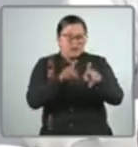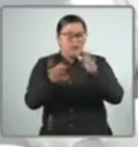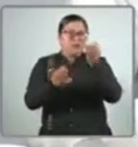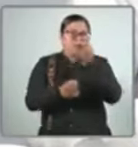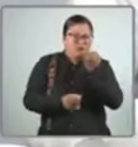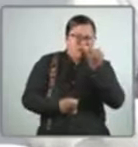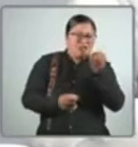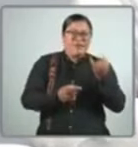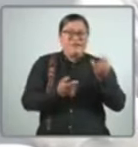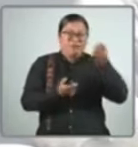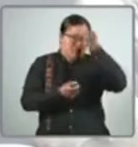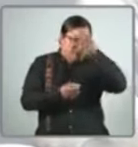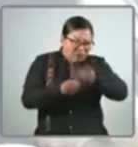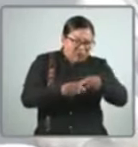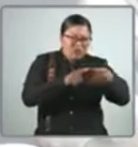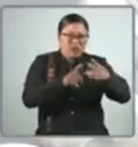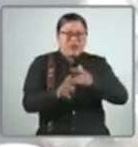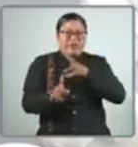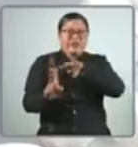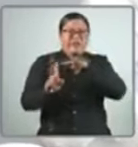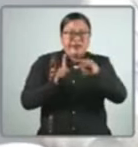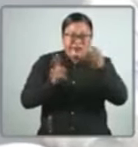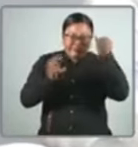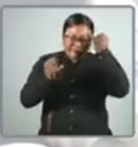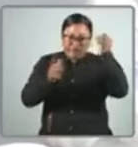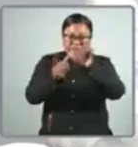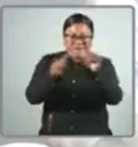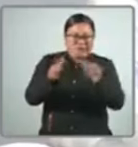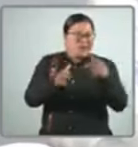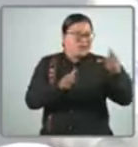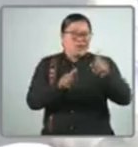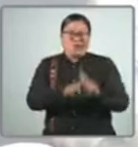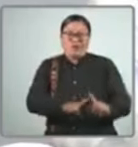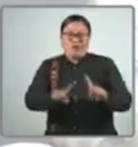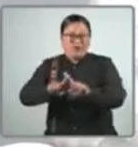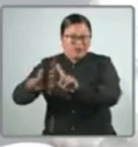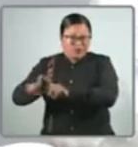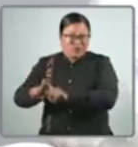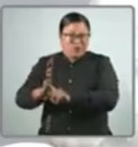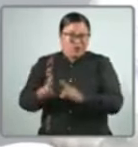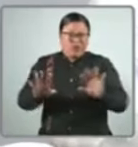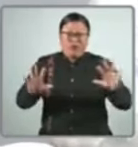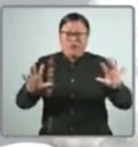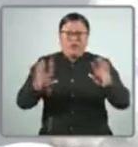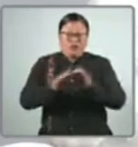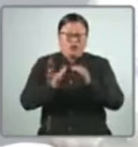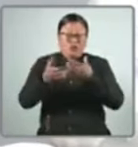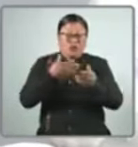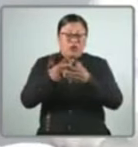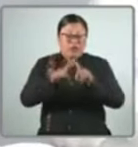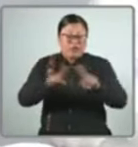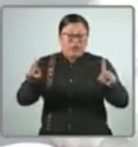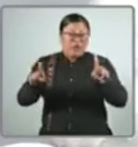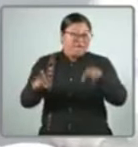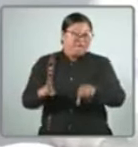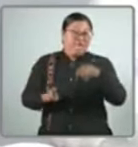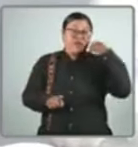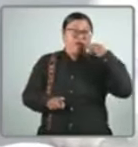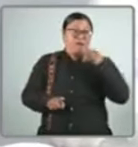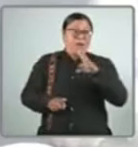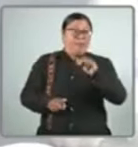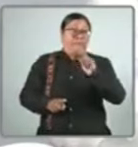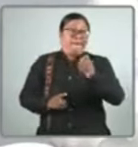cultura, la cosmovisión, la creación artística, ¿sí? Si fuera un modelo diferente, Oaxaca no estaría